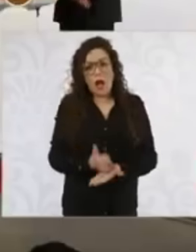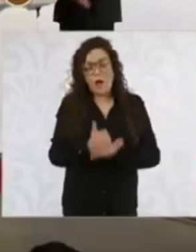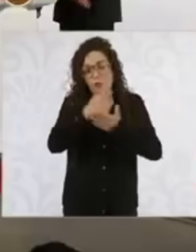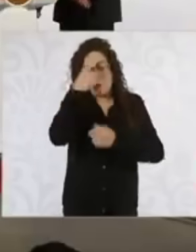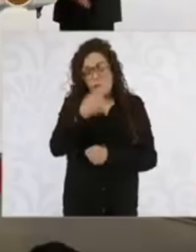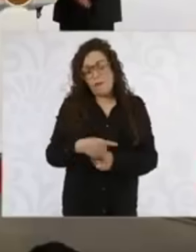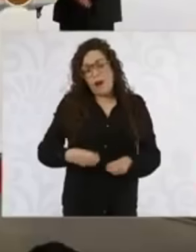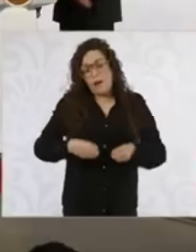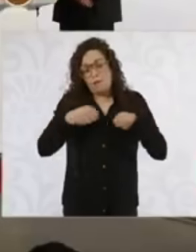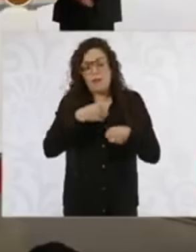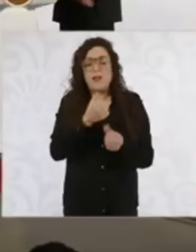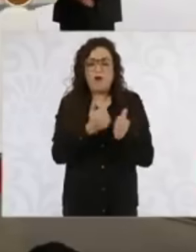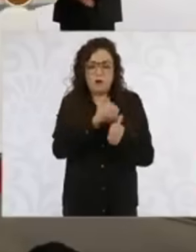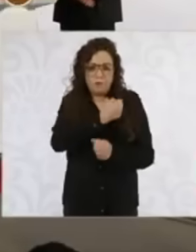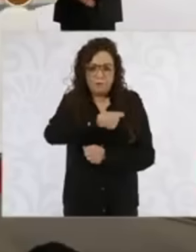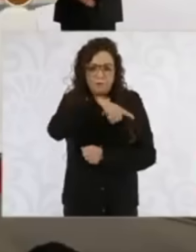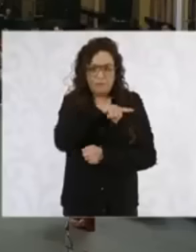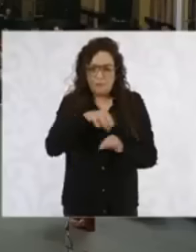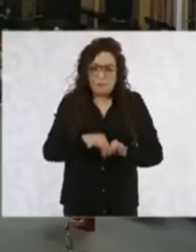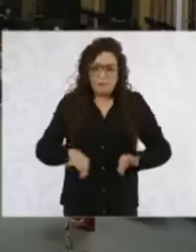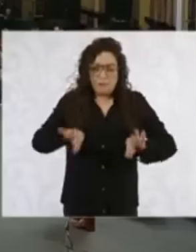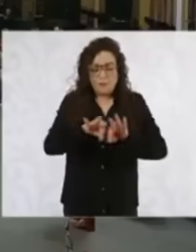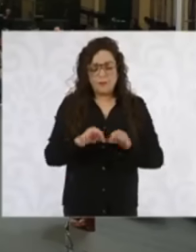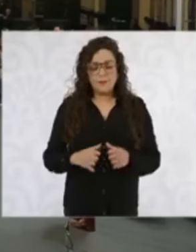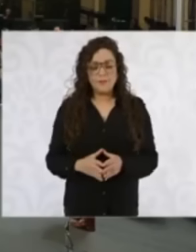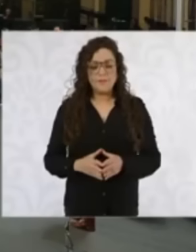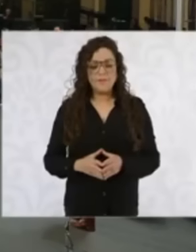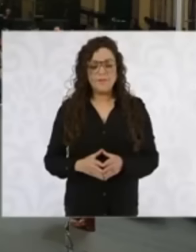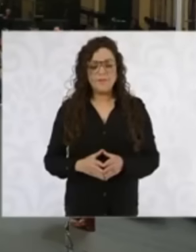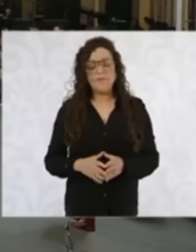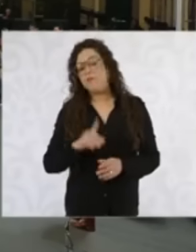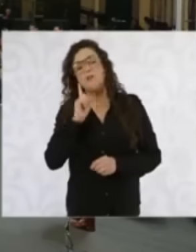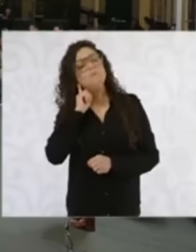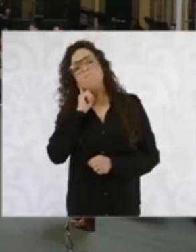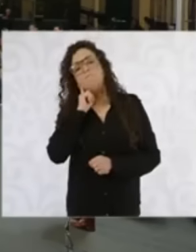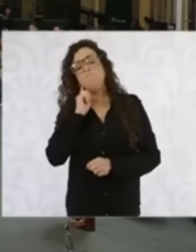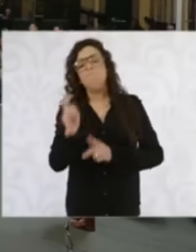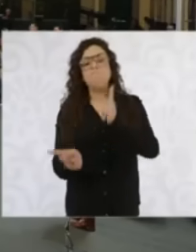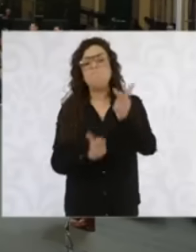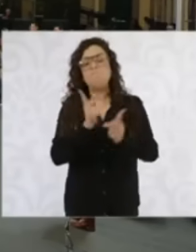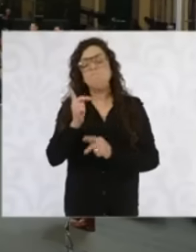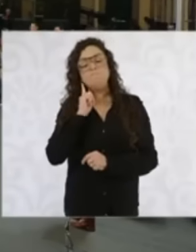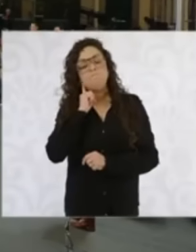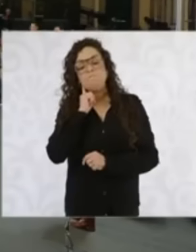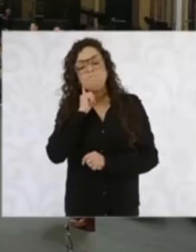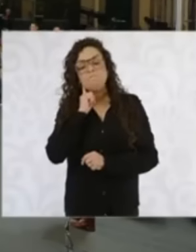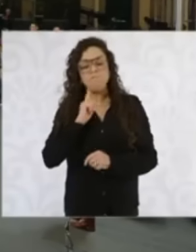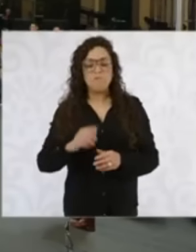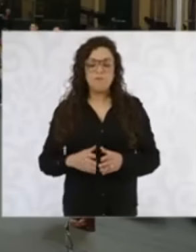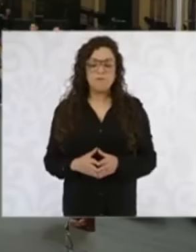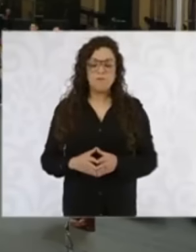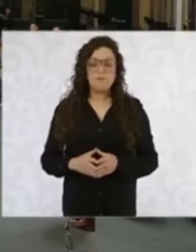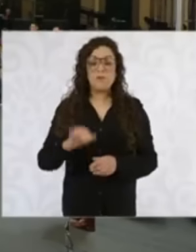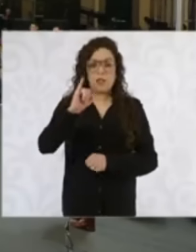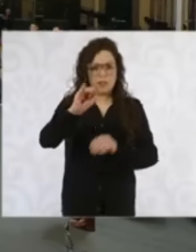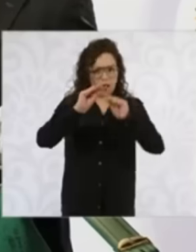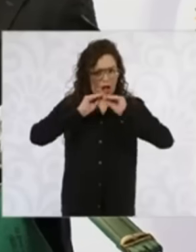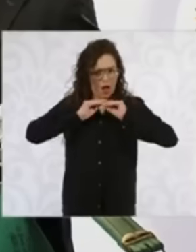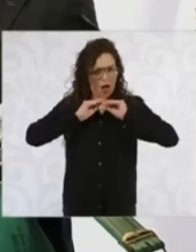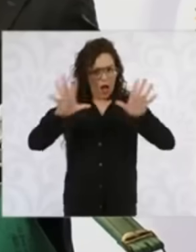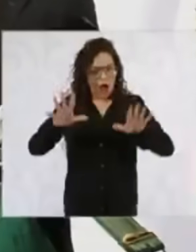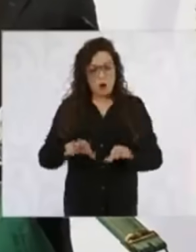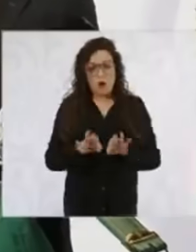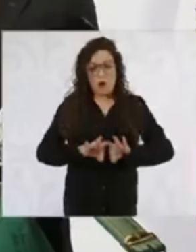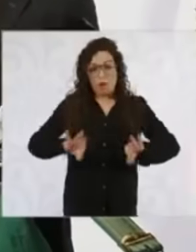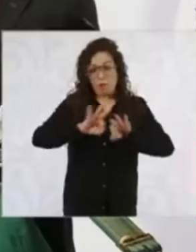lugar, superando incluso a Canadá. ¿Cuál es su opinión en este momento, dado que los ojos pareciera que de la, o de los críticos